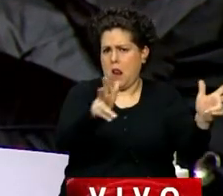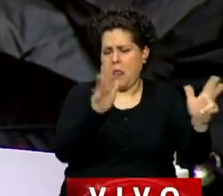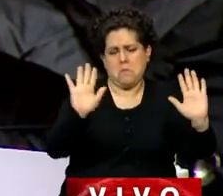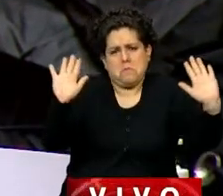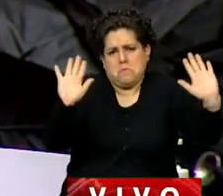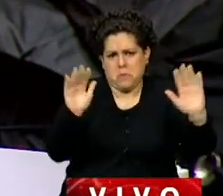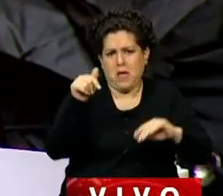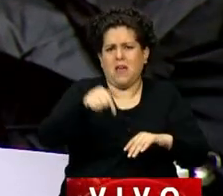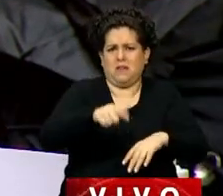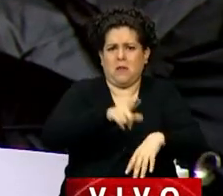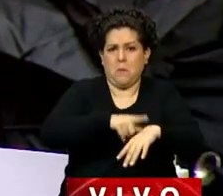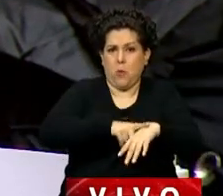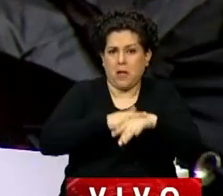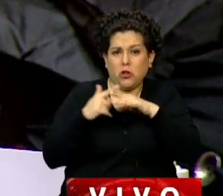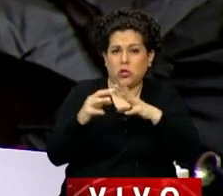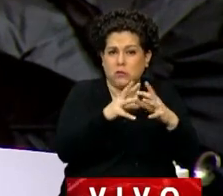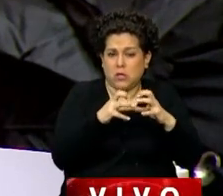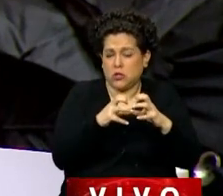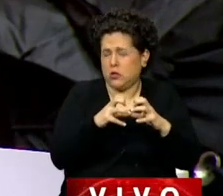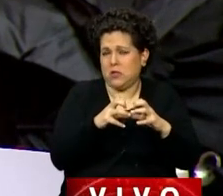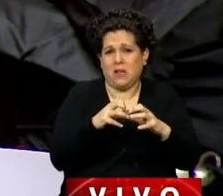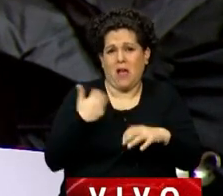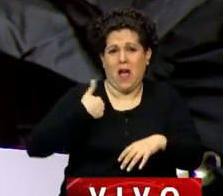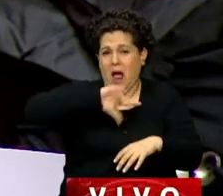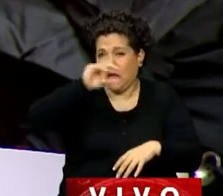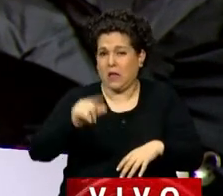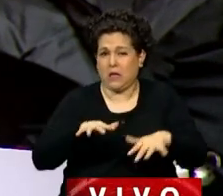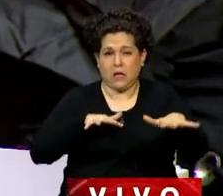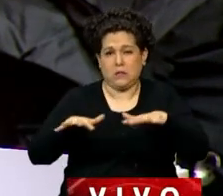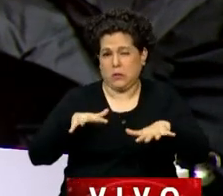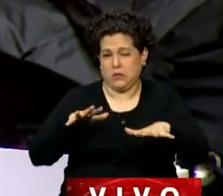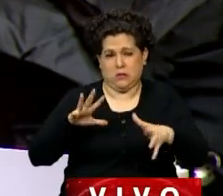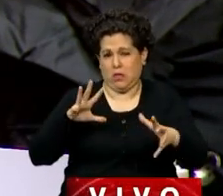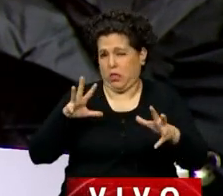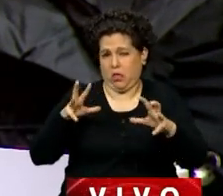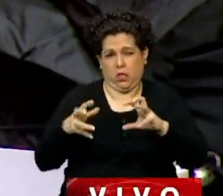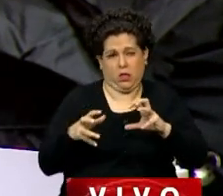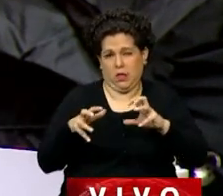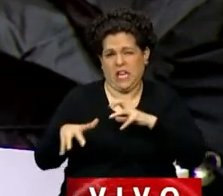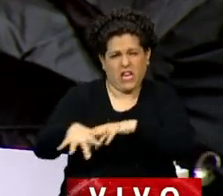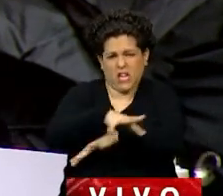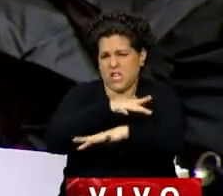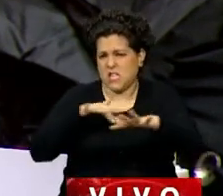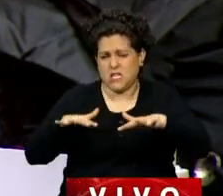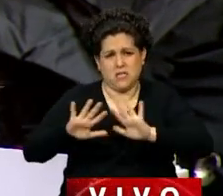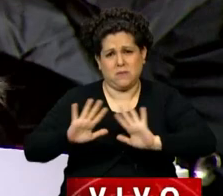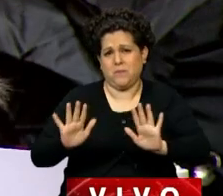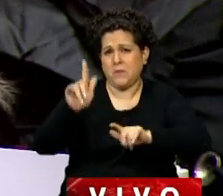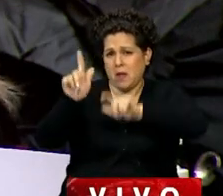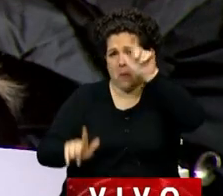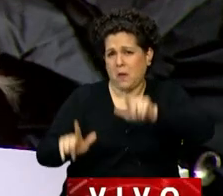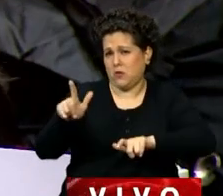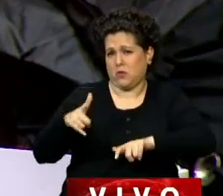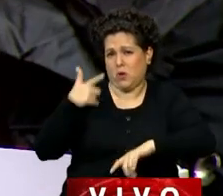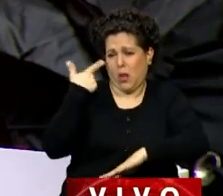se da en un momento muy crítico del país, muy crítico, con la mitad de la población bajo la